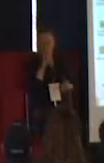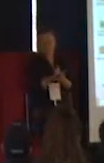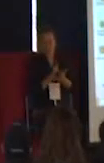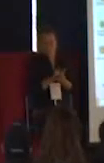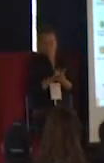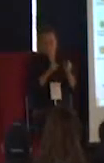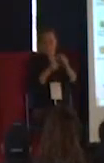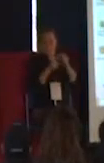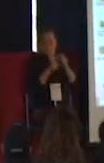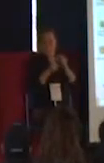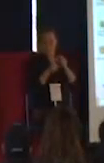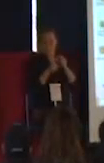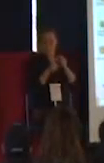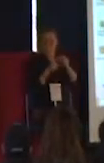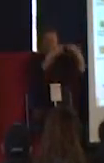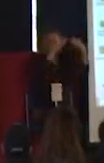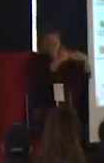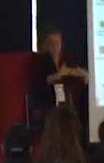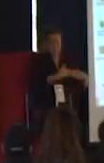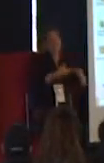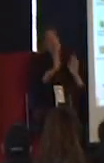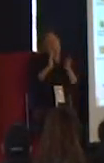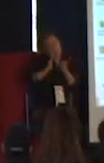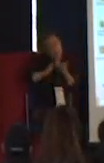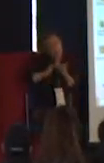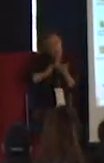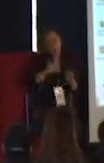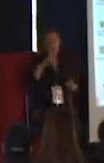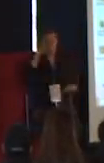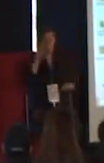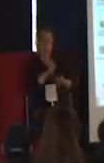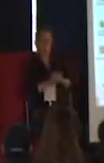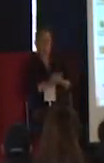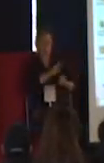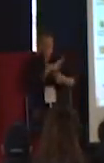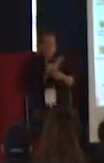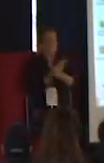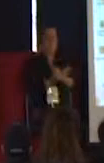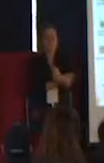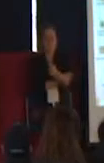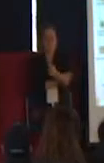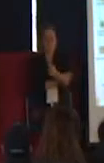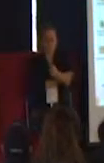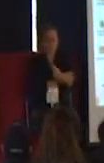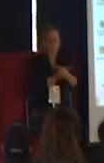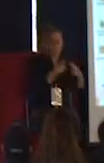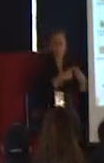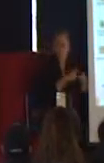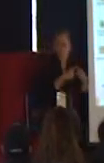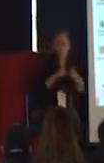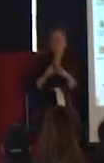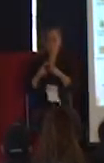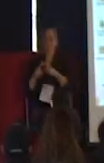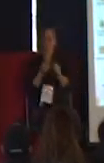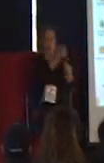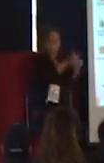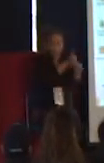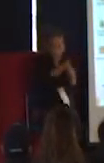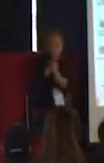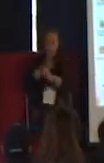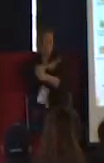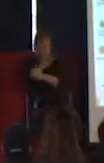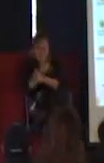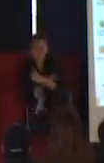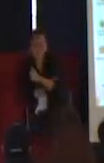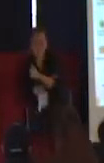palabra discapacidad y me disculparán. Creo en capacidades diferenciales. Cada uno